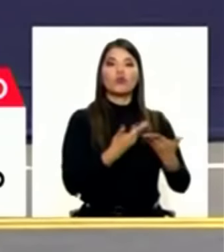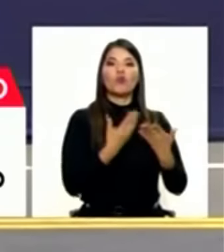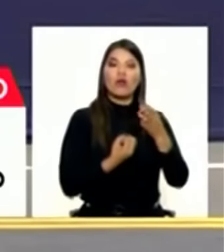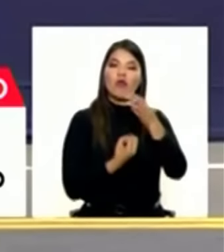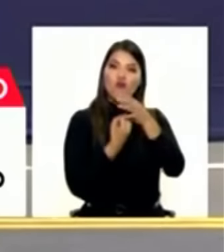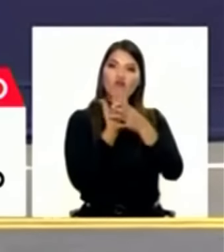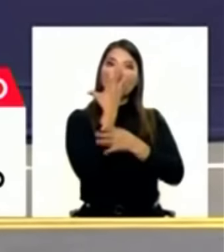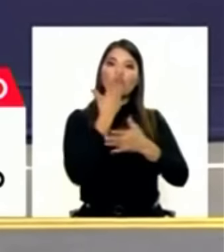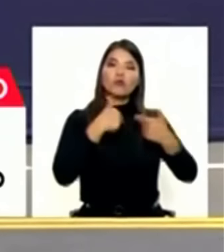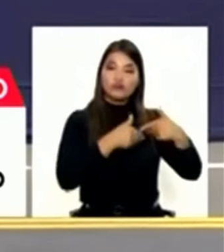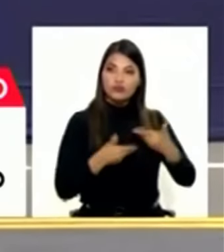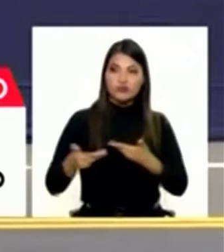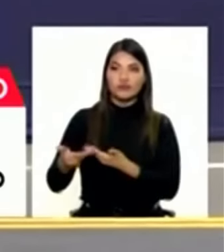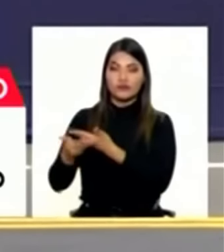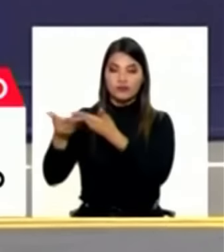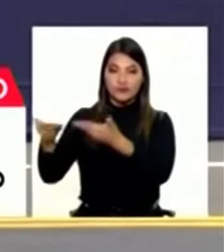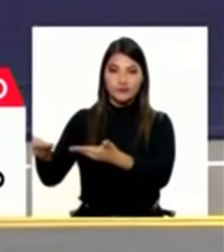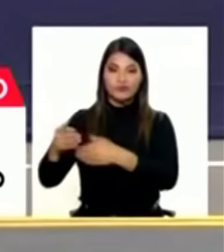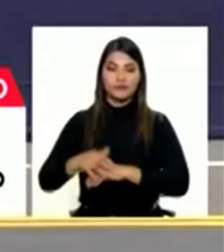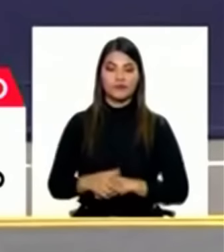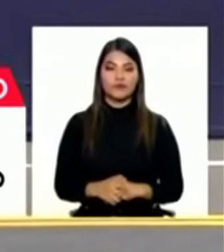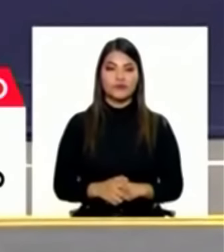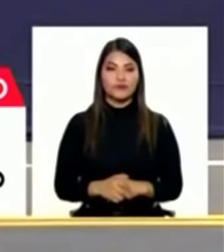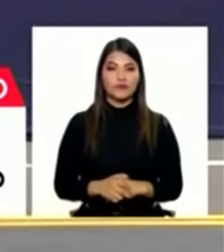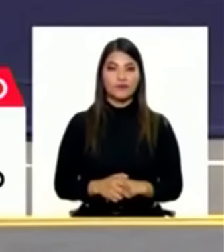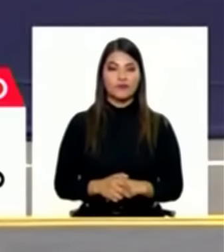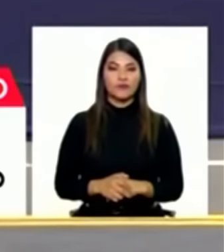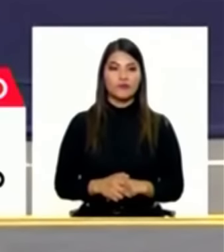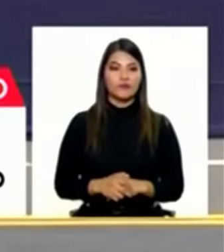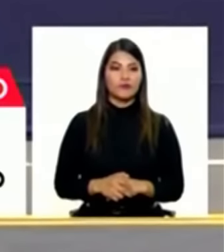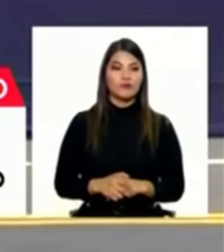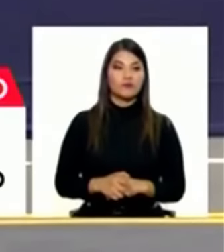floral al mausoleo del Capitán FAB José Abelardo Quiñones.